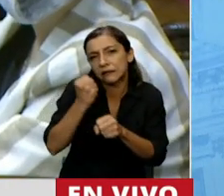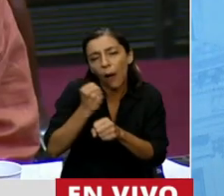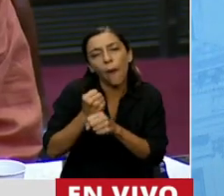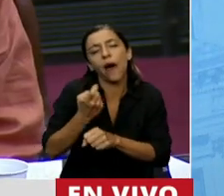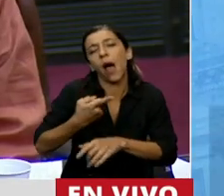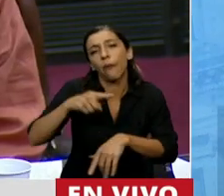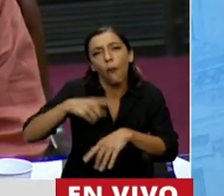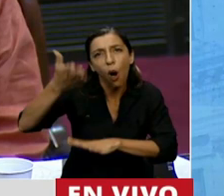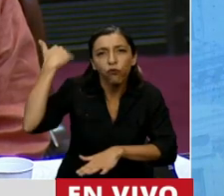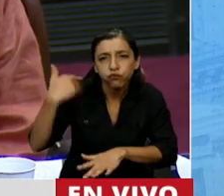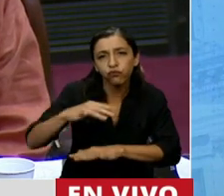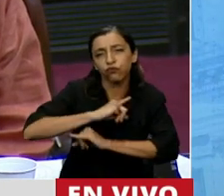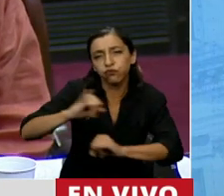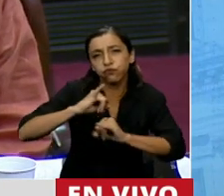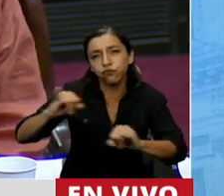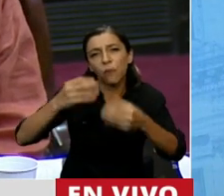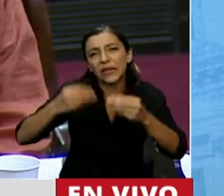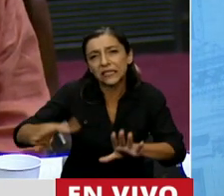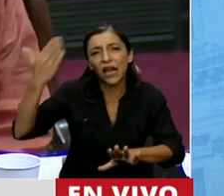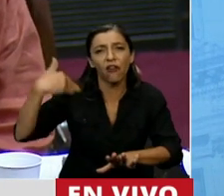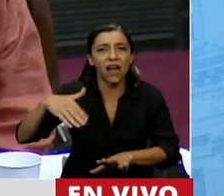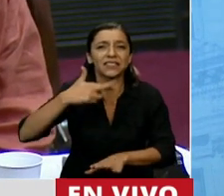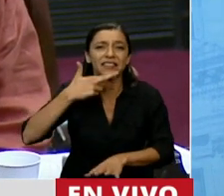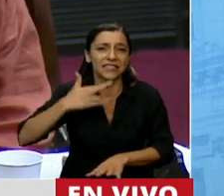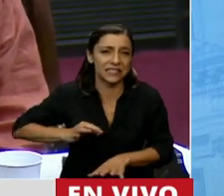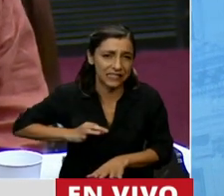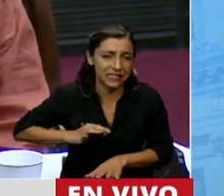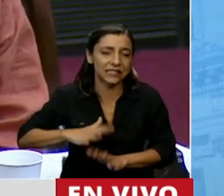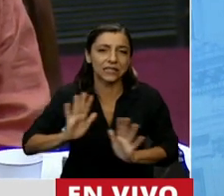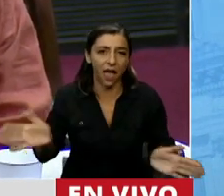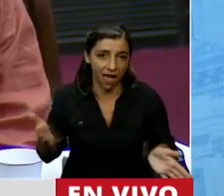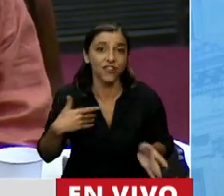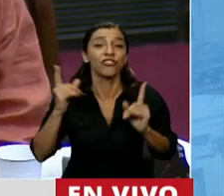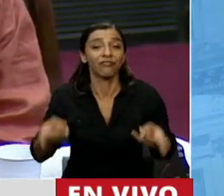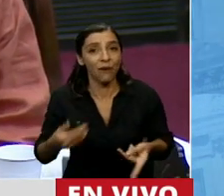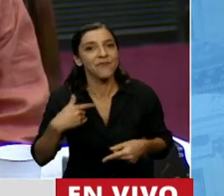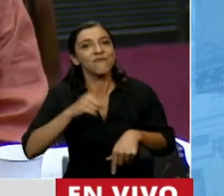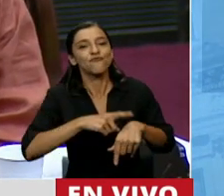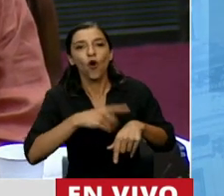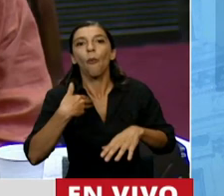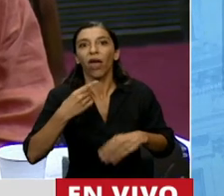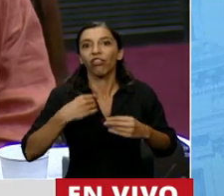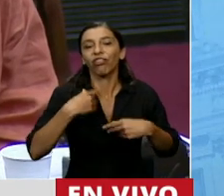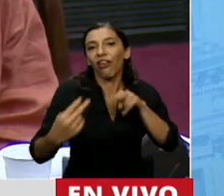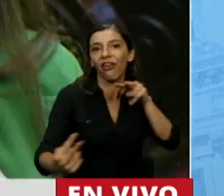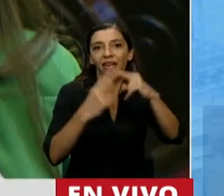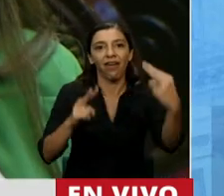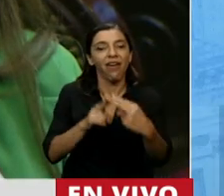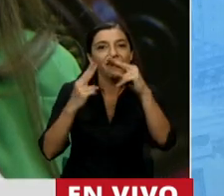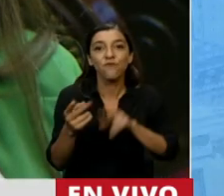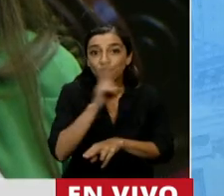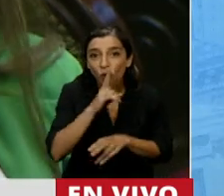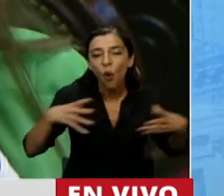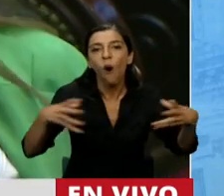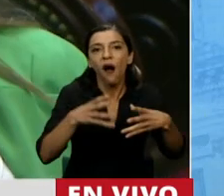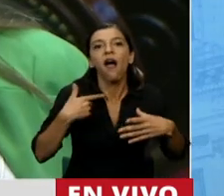la campaña desde hace 17 años, a las que en los encuentros, las encuentreras, nos enseñaron a